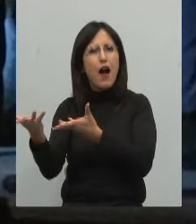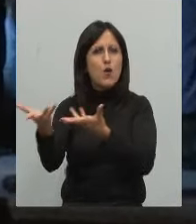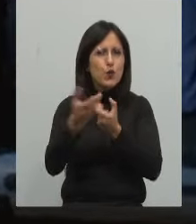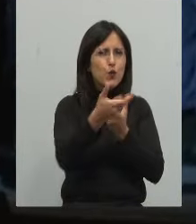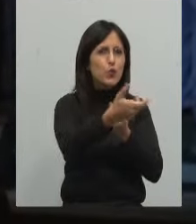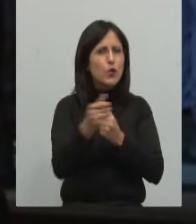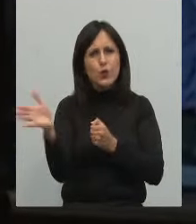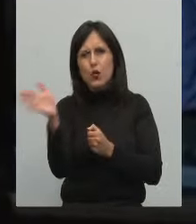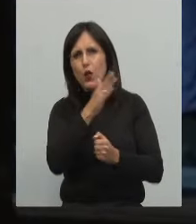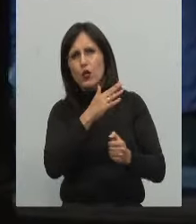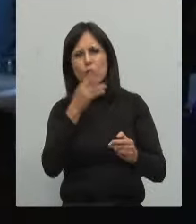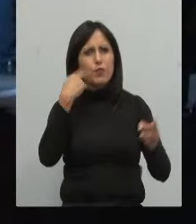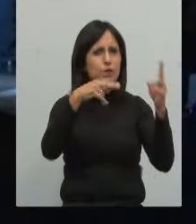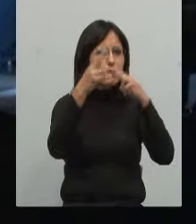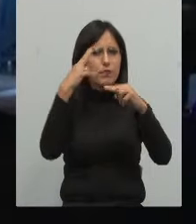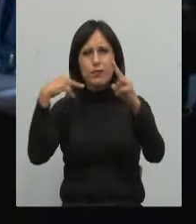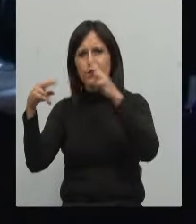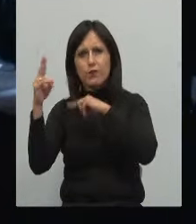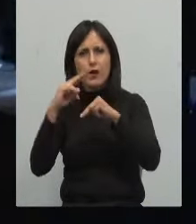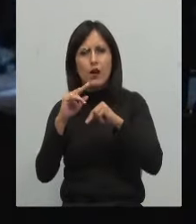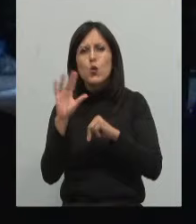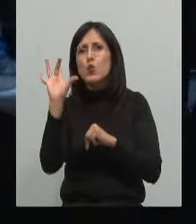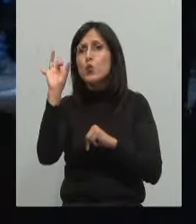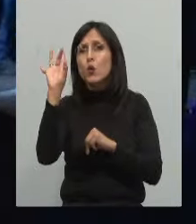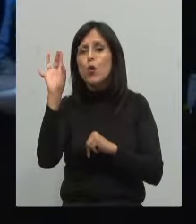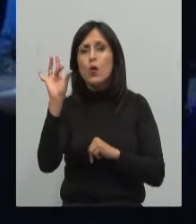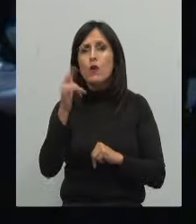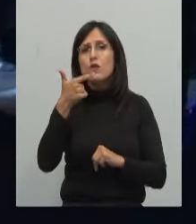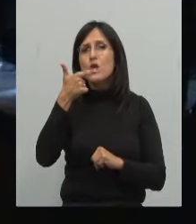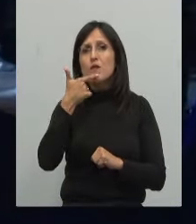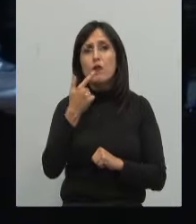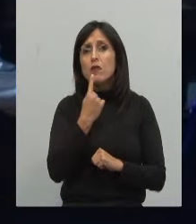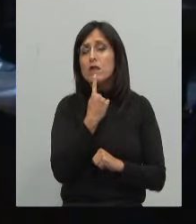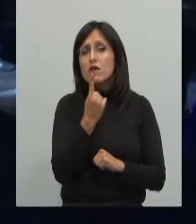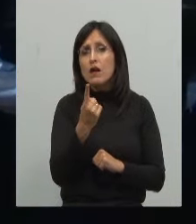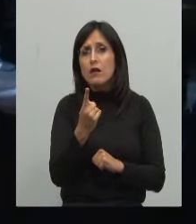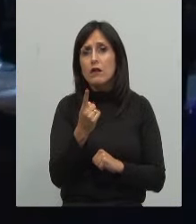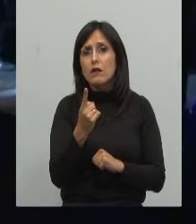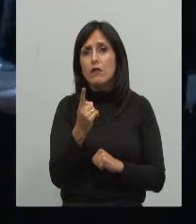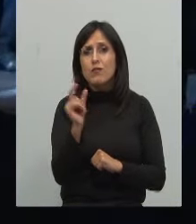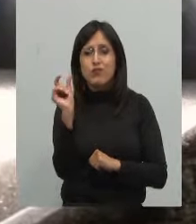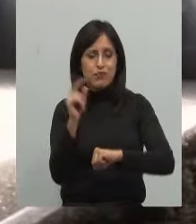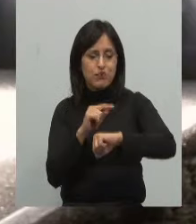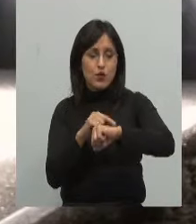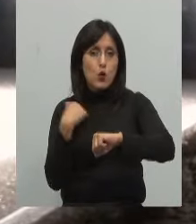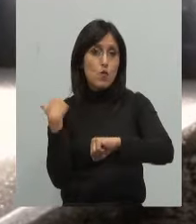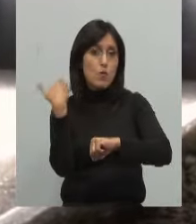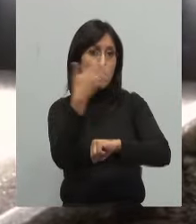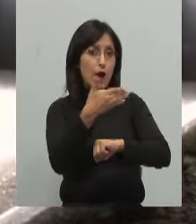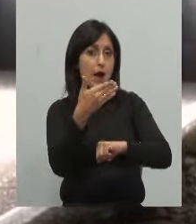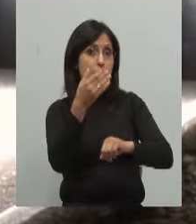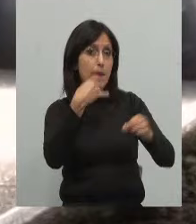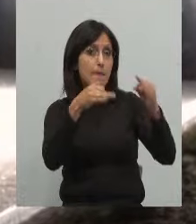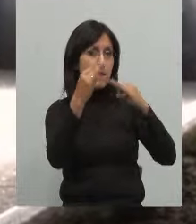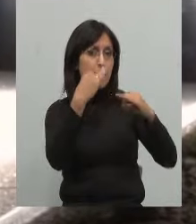porque él le dijo, yo me voy a vender el auto, ya vuelvo. Y ese era el motivo, la venta del auto. ¿Ustedes creen,